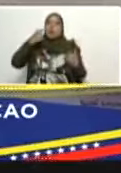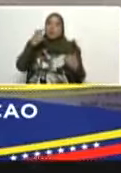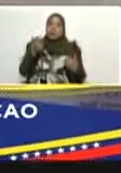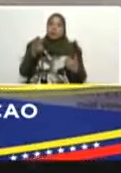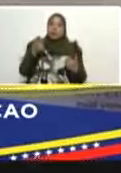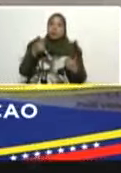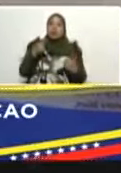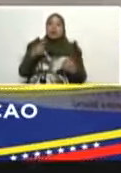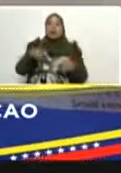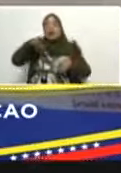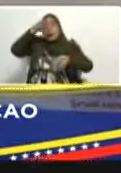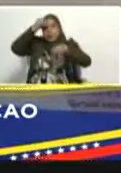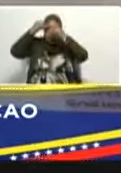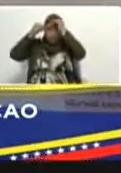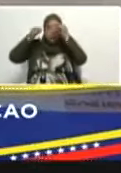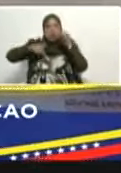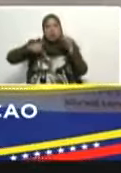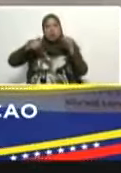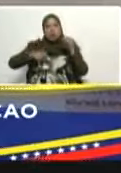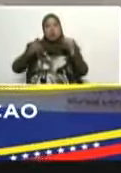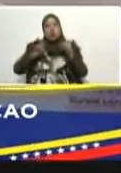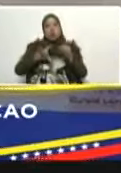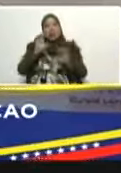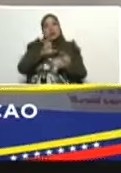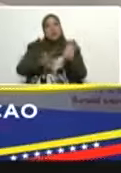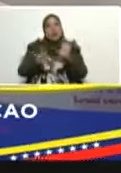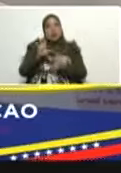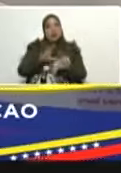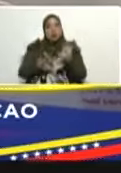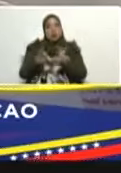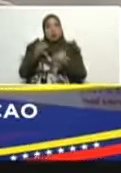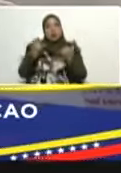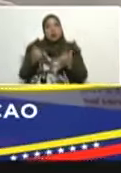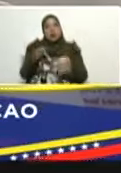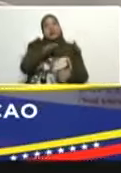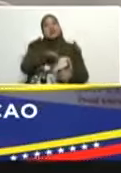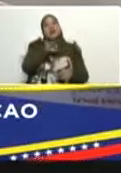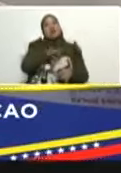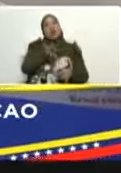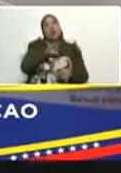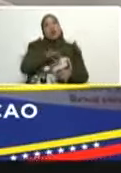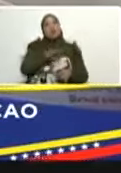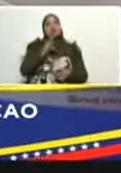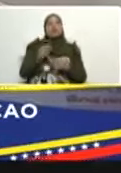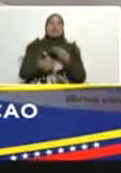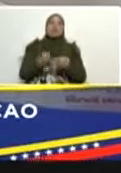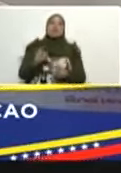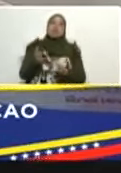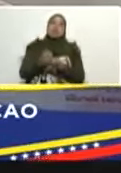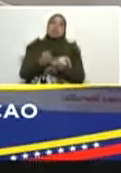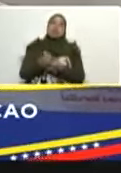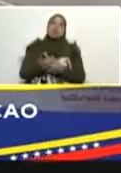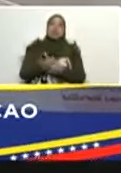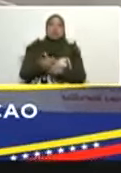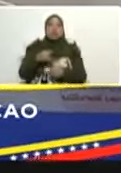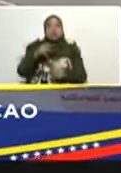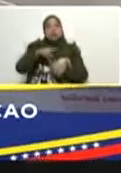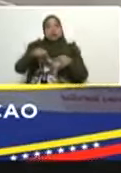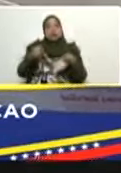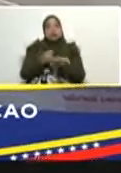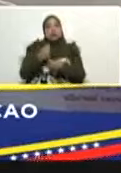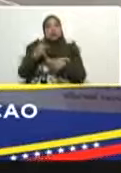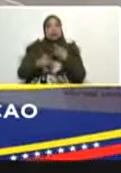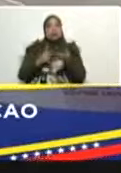el aprendizaje que tuve aquí no fue de científico, fue de señoras que han sembrado el cacao, que nos han